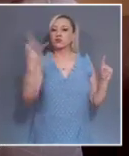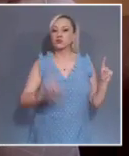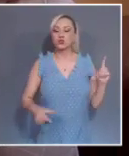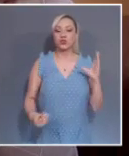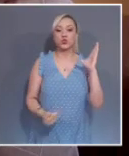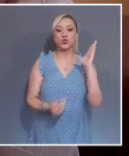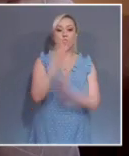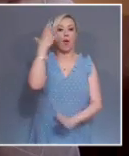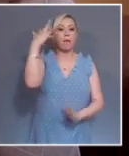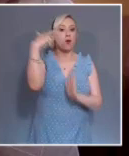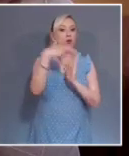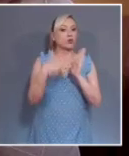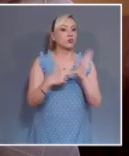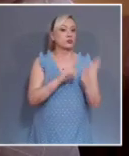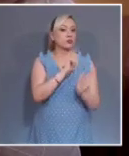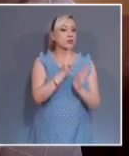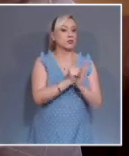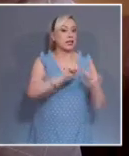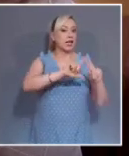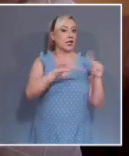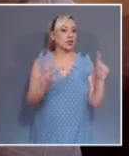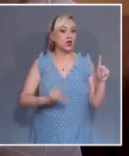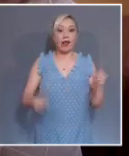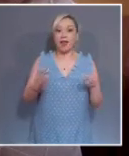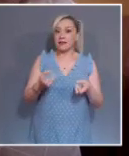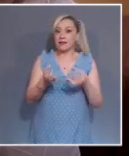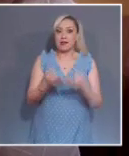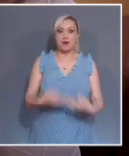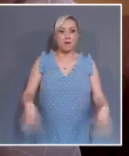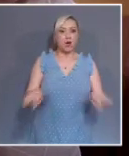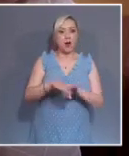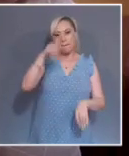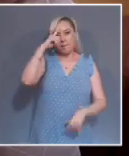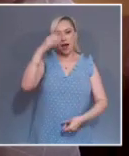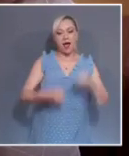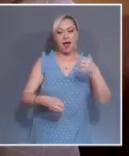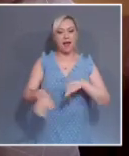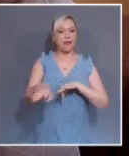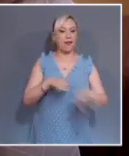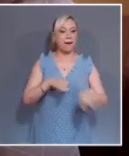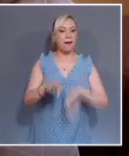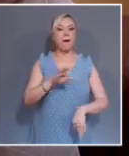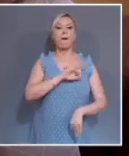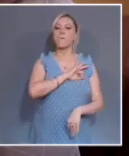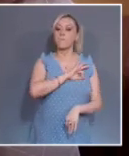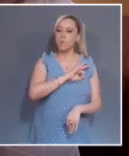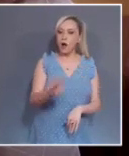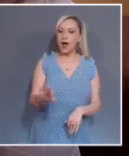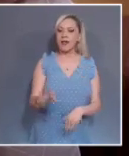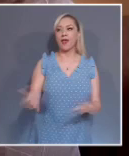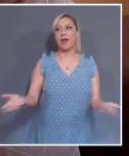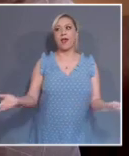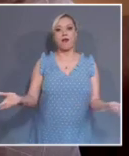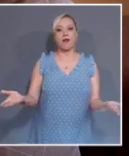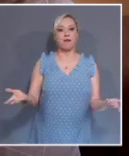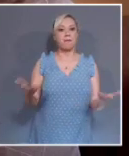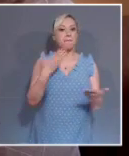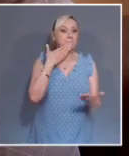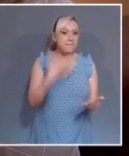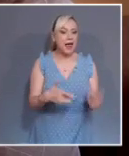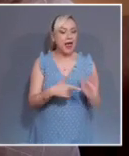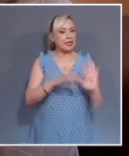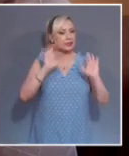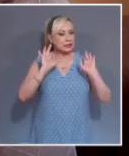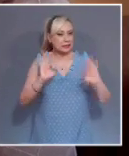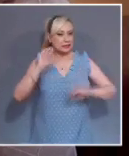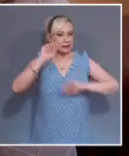pero sin duda también va a ser importantísimo la voz de los tribunales para poder integrar de forma correcta las adecuaciones que se tienen que